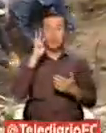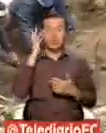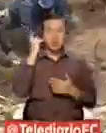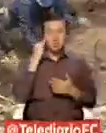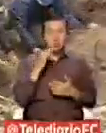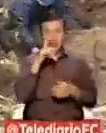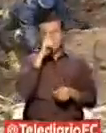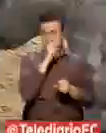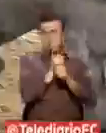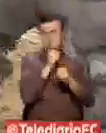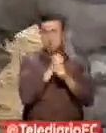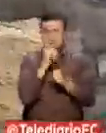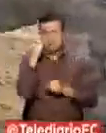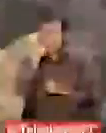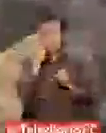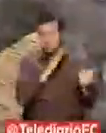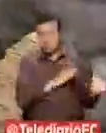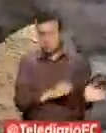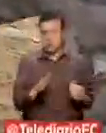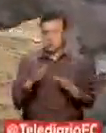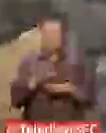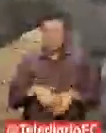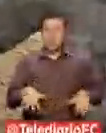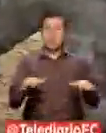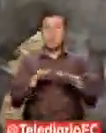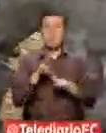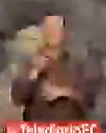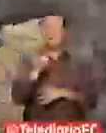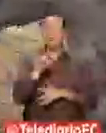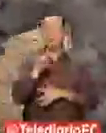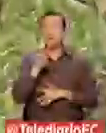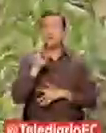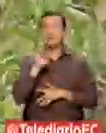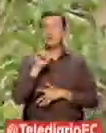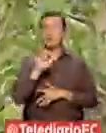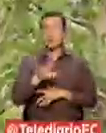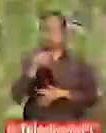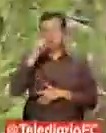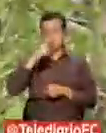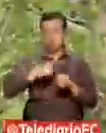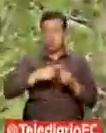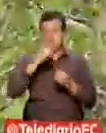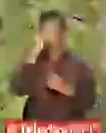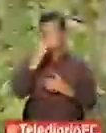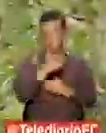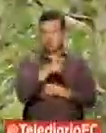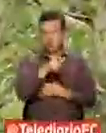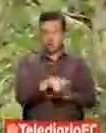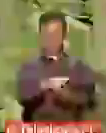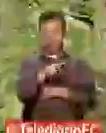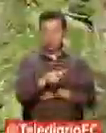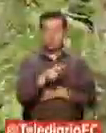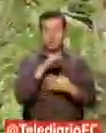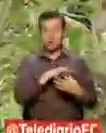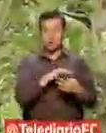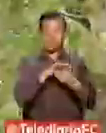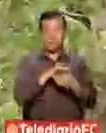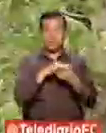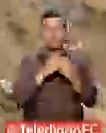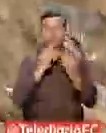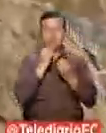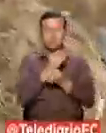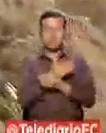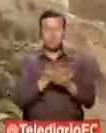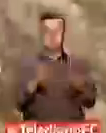4 días de labores de búsqueda que se realizan en el sector de Bellavista, en el norte de Quito. Esto luego que el religioso se acogió a la cooperación eficaz y